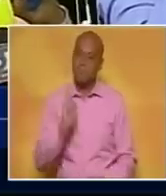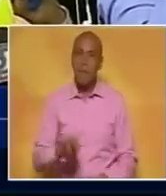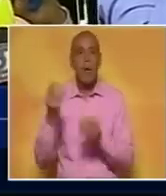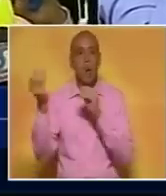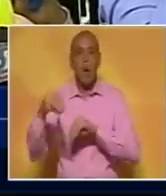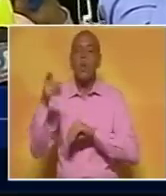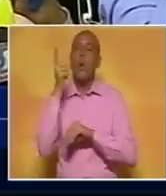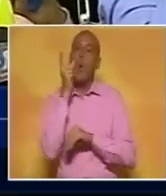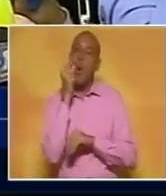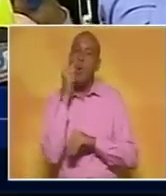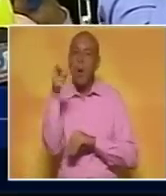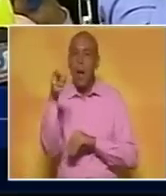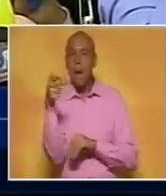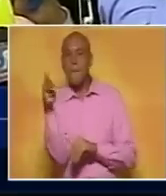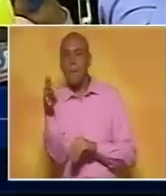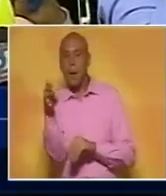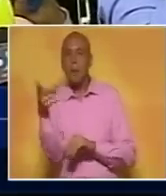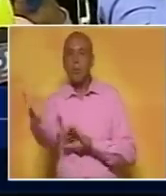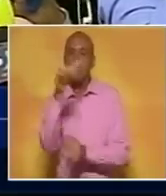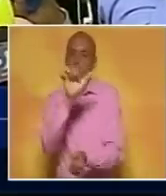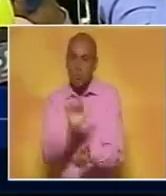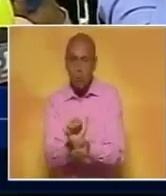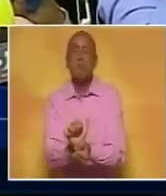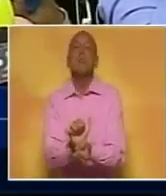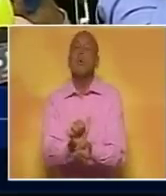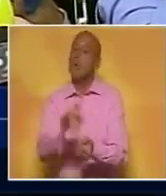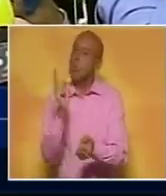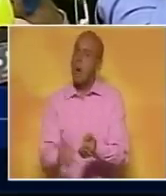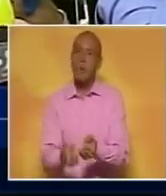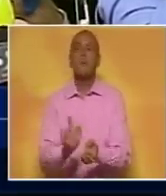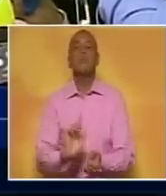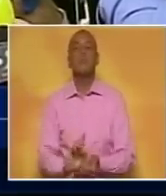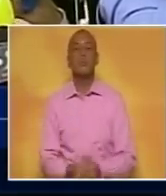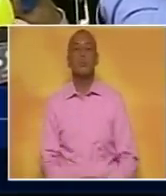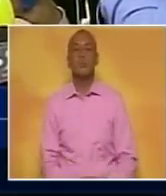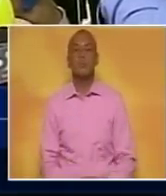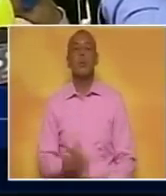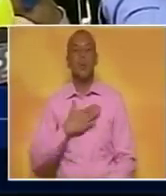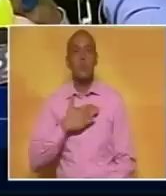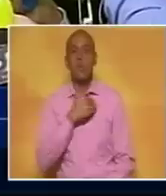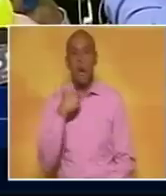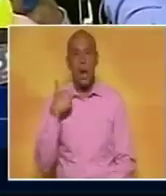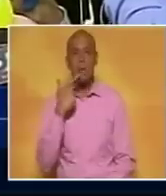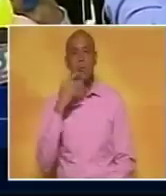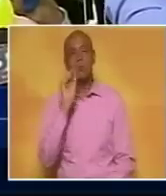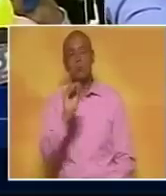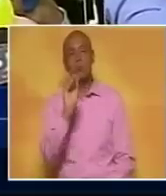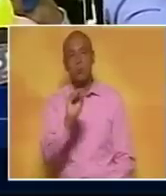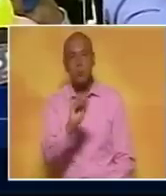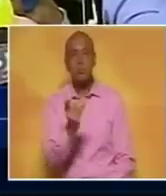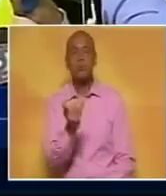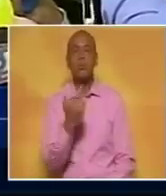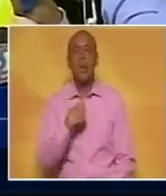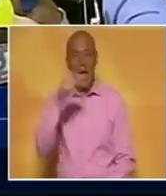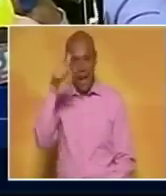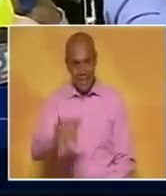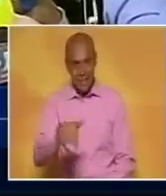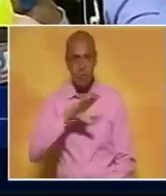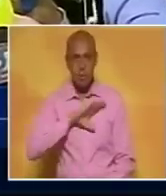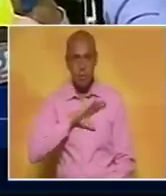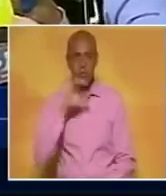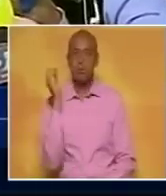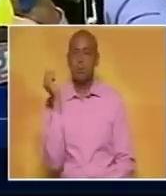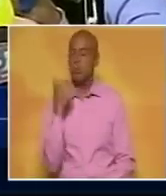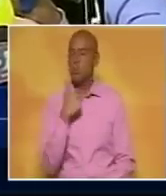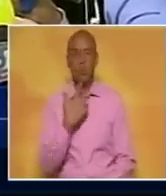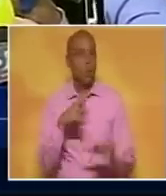privados de libertad a los que tuvieron algún nivel de responsabilidad en ese suceso. Nosotros queremos subrayar que desde este Parlamento, esta bancada no